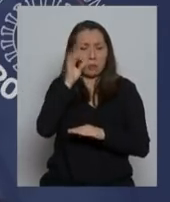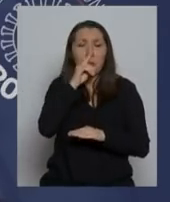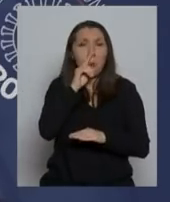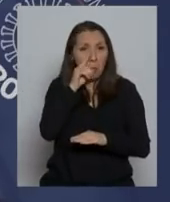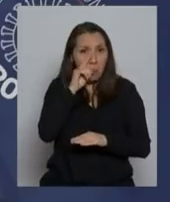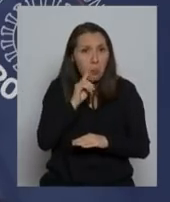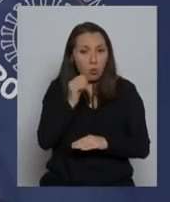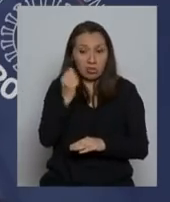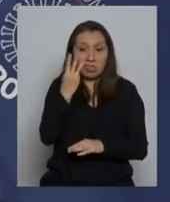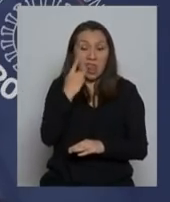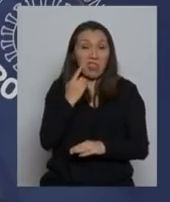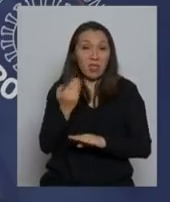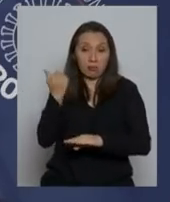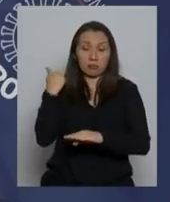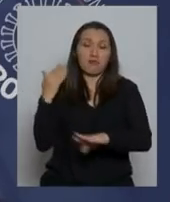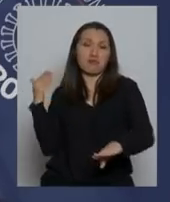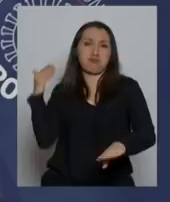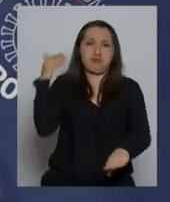3 días atrás,